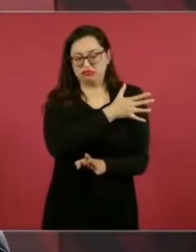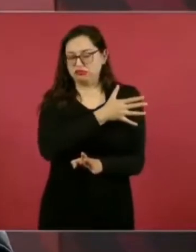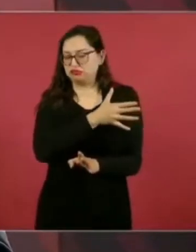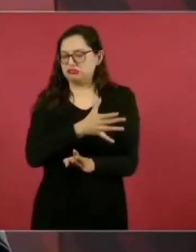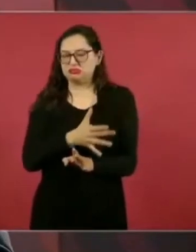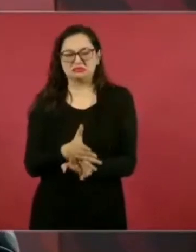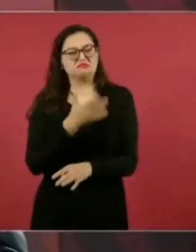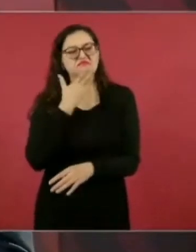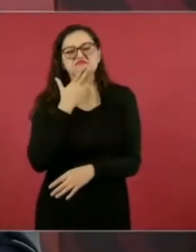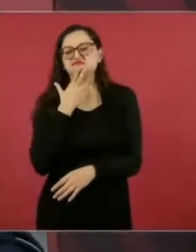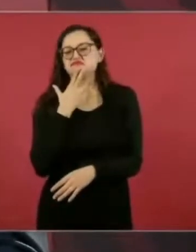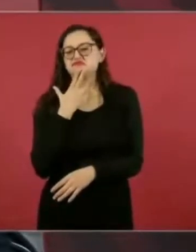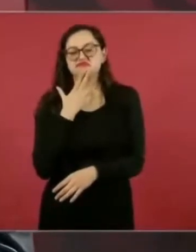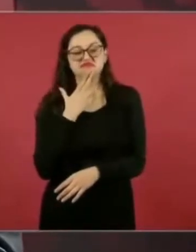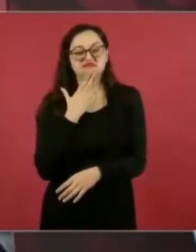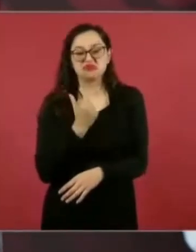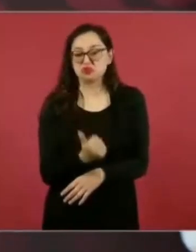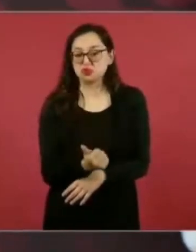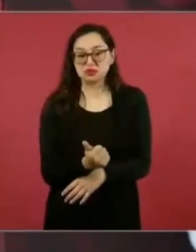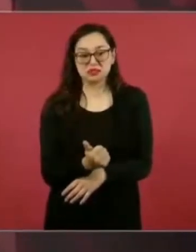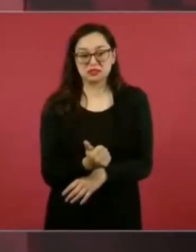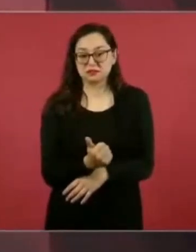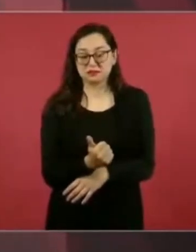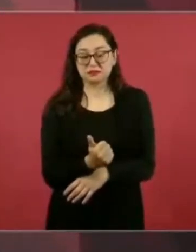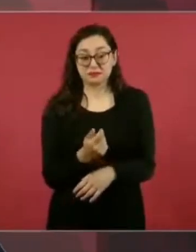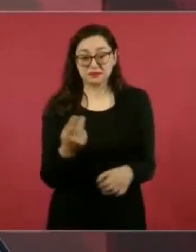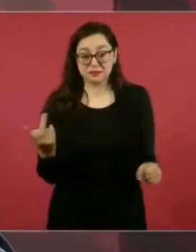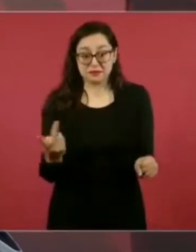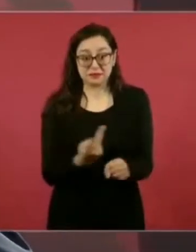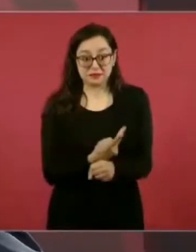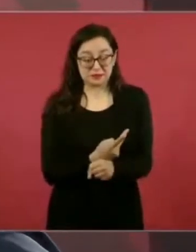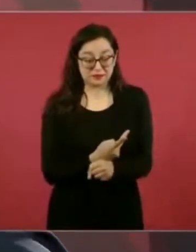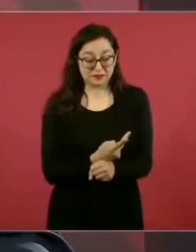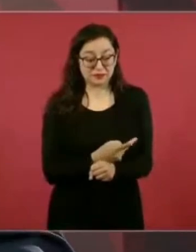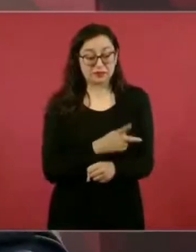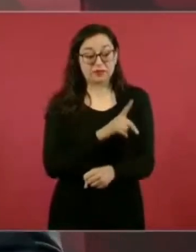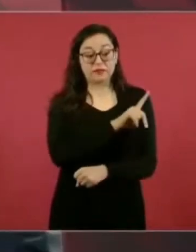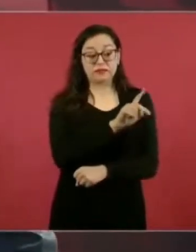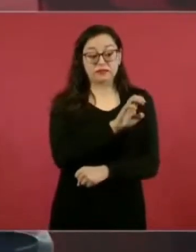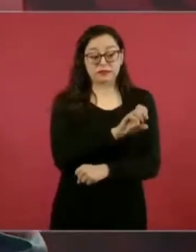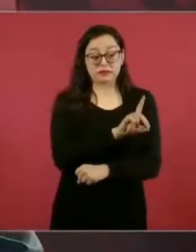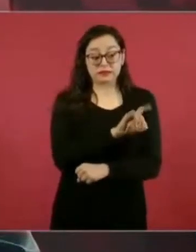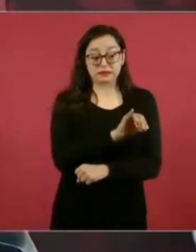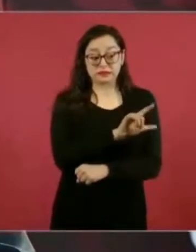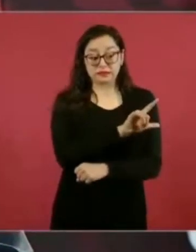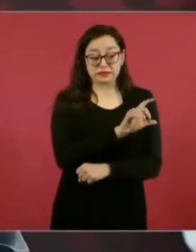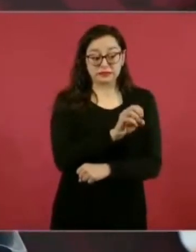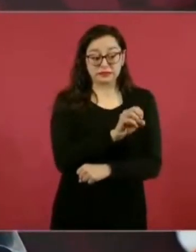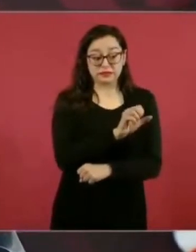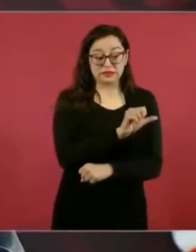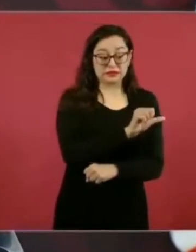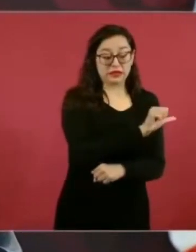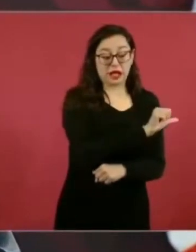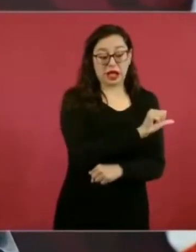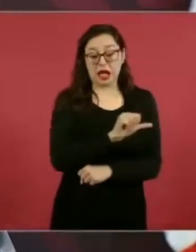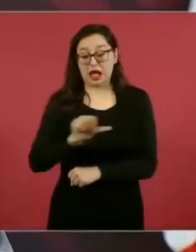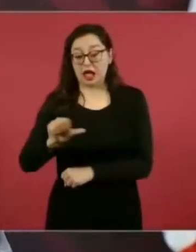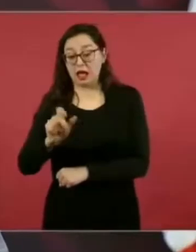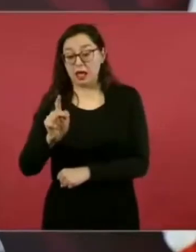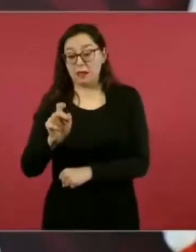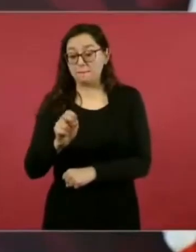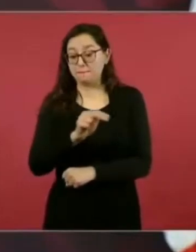al grado que desde Zedillo hasta el gobierno del presidente